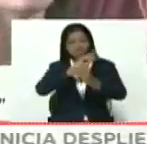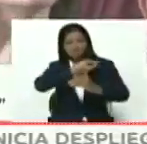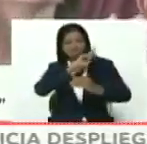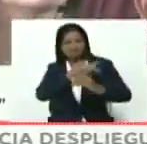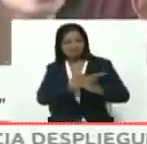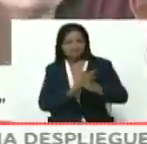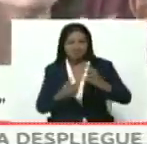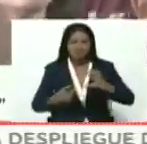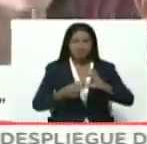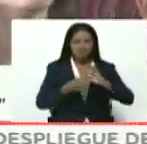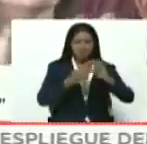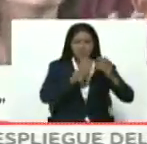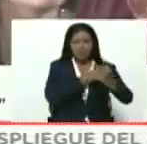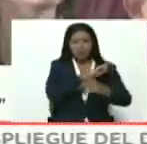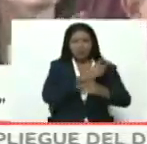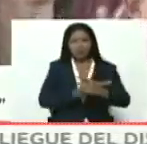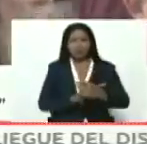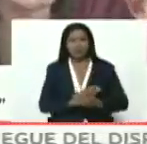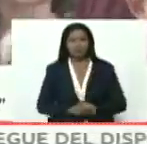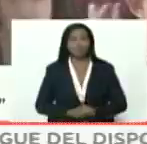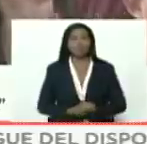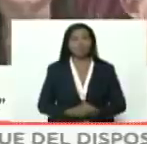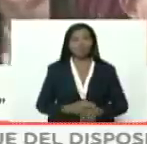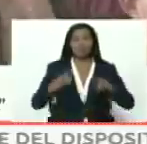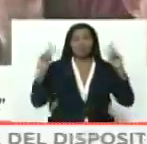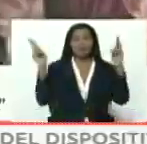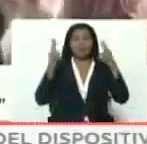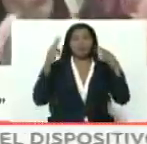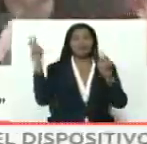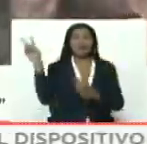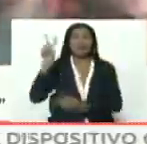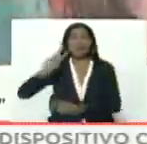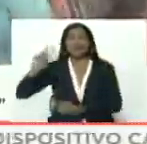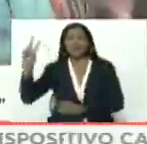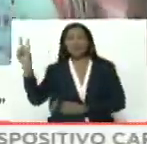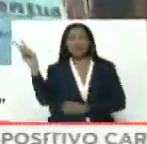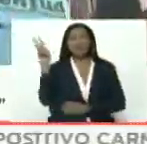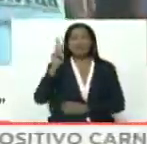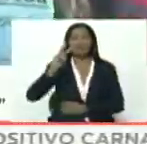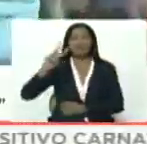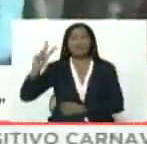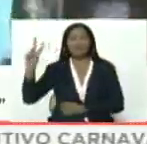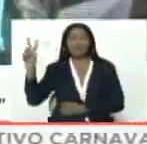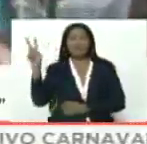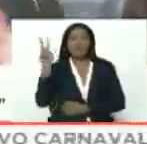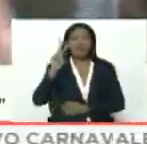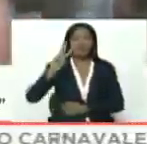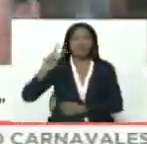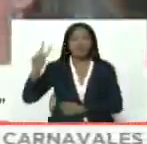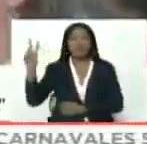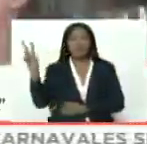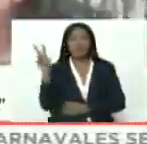juntos somos más fuertes. Viva Venezuela,